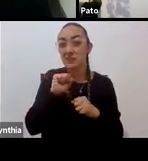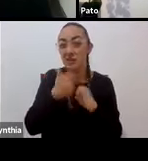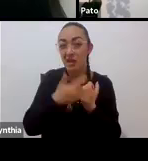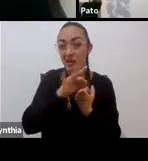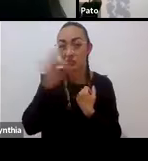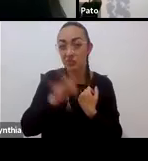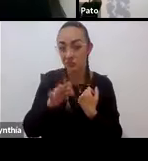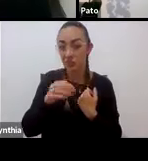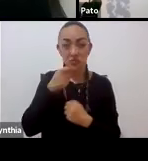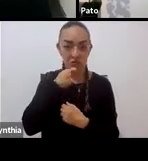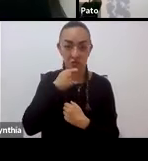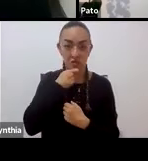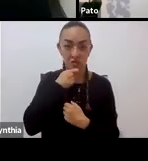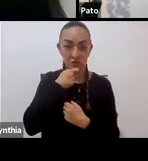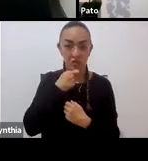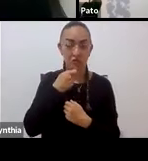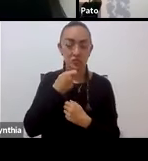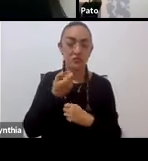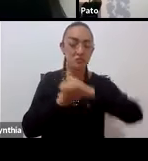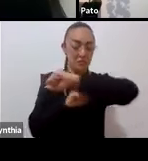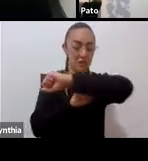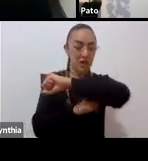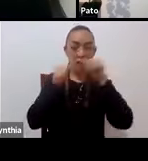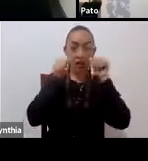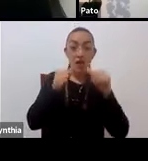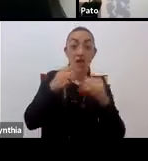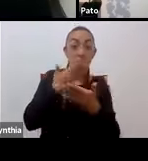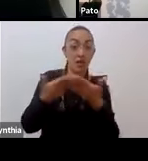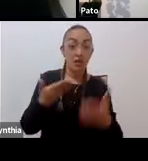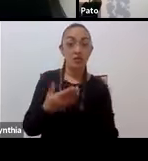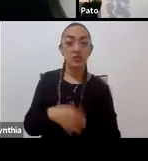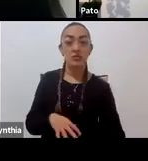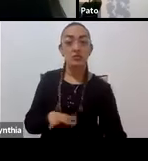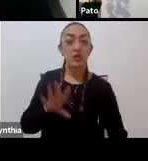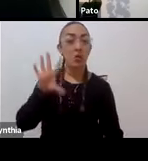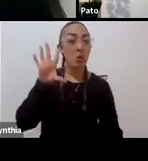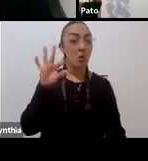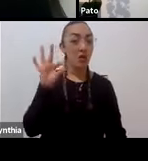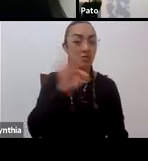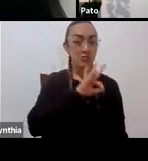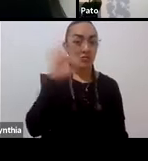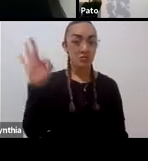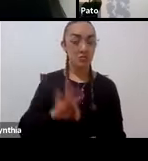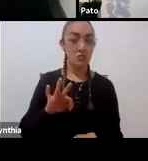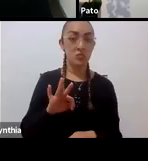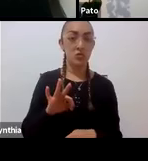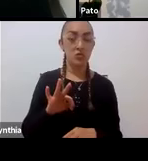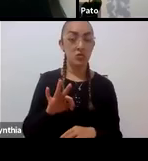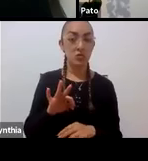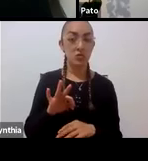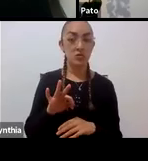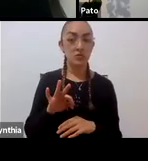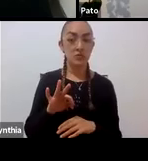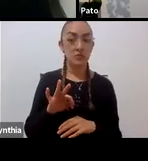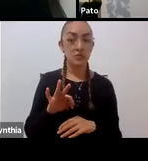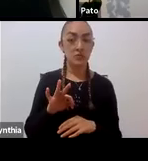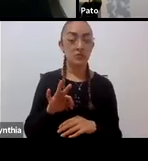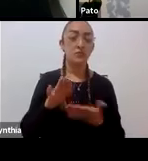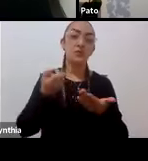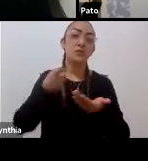niñas, niños y adolescentes, ahora durante la pandemia el 40% de nuestros usuarios en redes sociales y